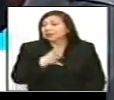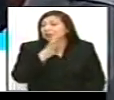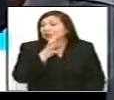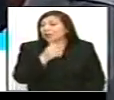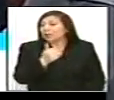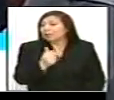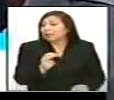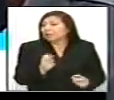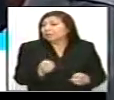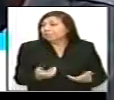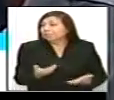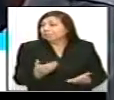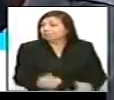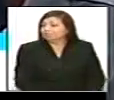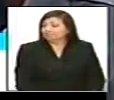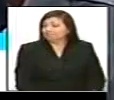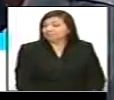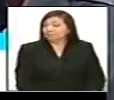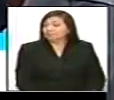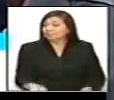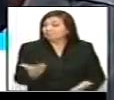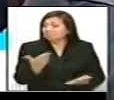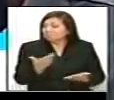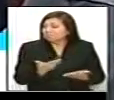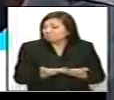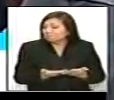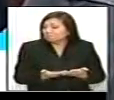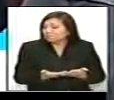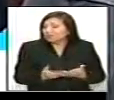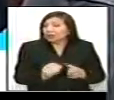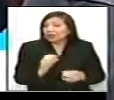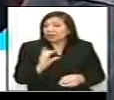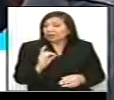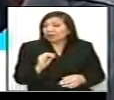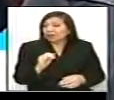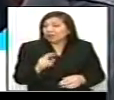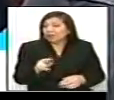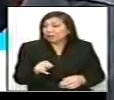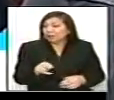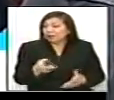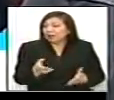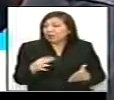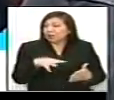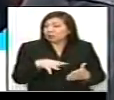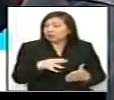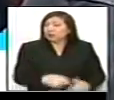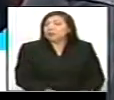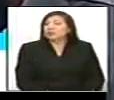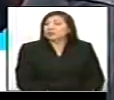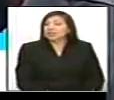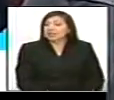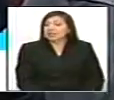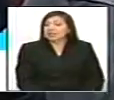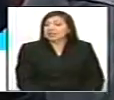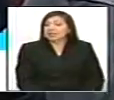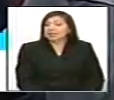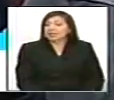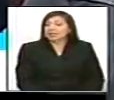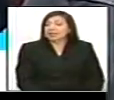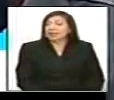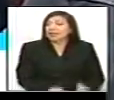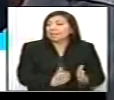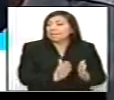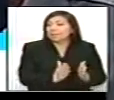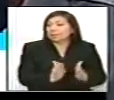tema podría alcanzarles. Ingeme también hace estudios geológicos, ¿no? En la